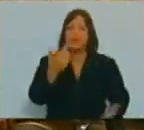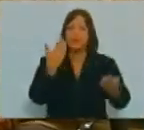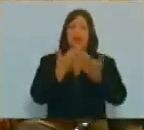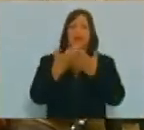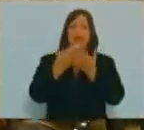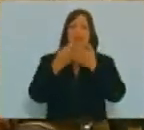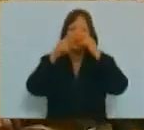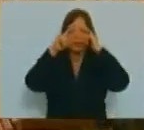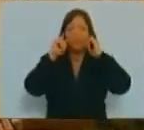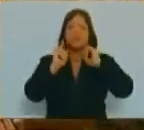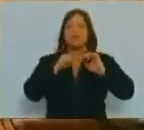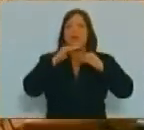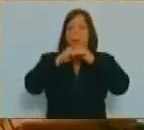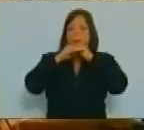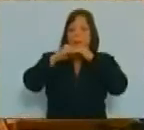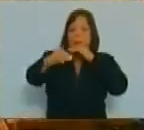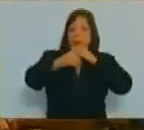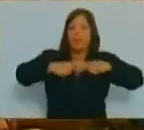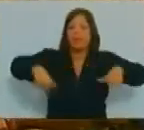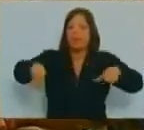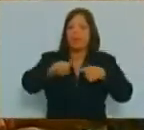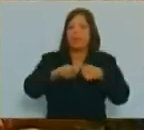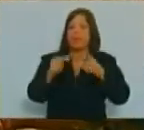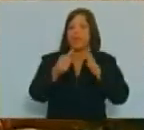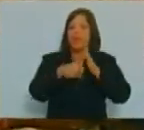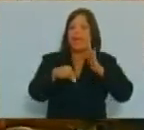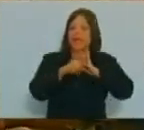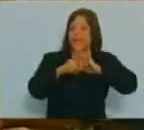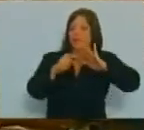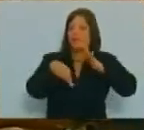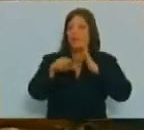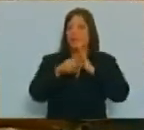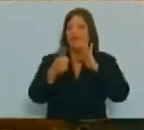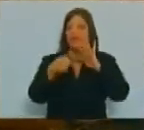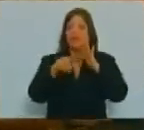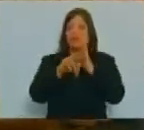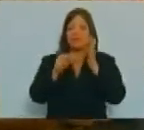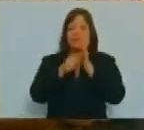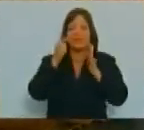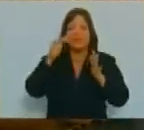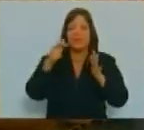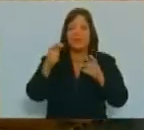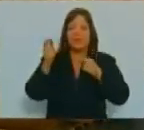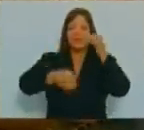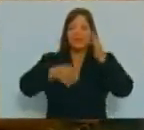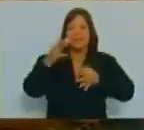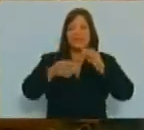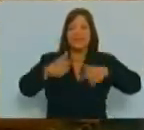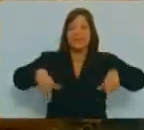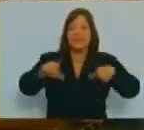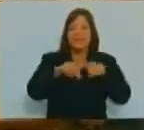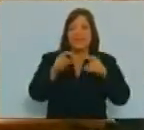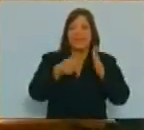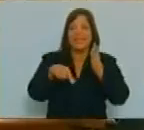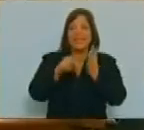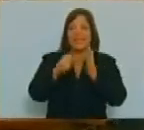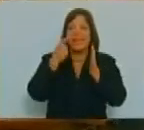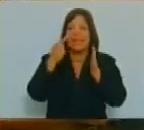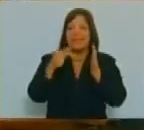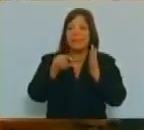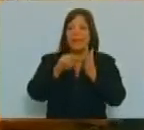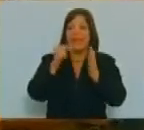el silencio el silencio administrativo la denegación de justicia que le engavetar